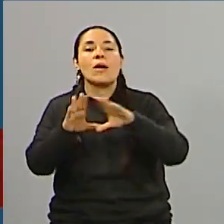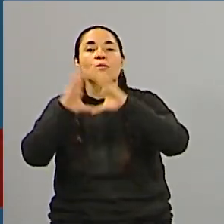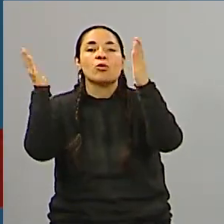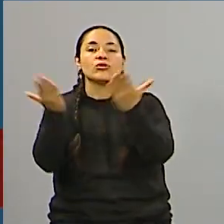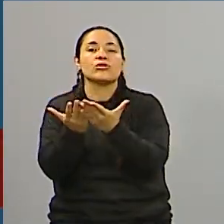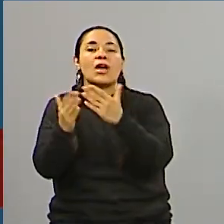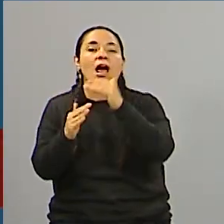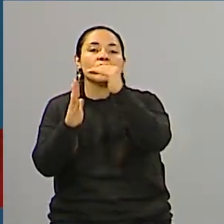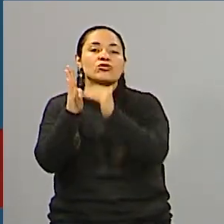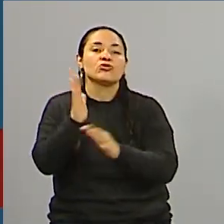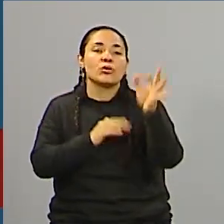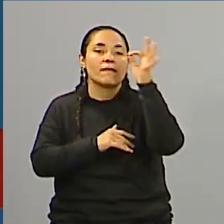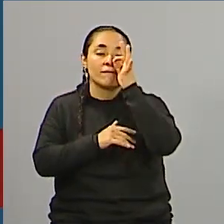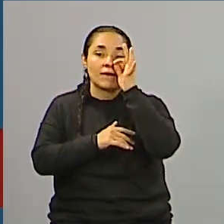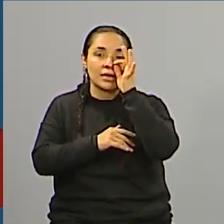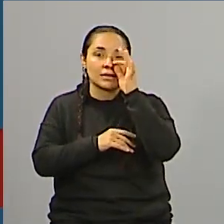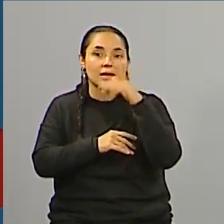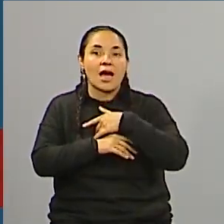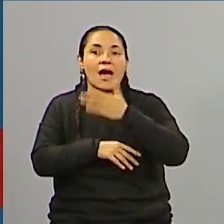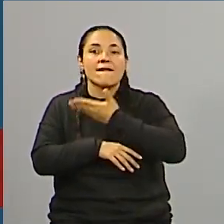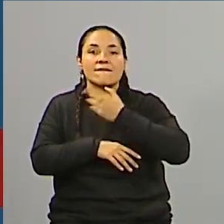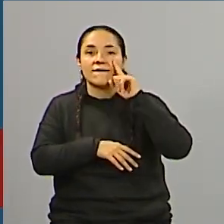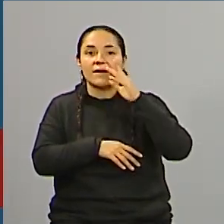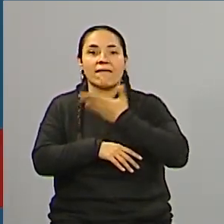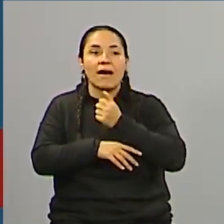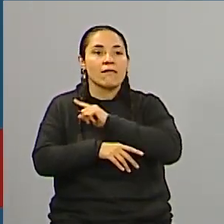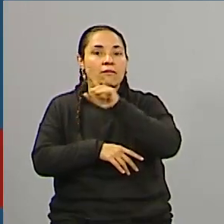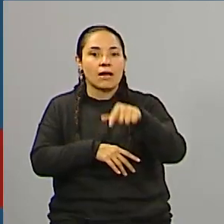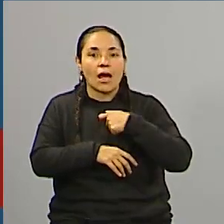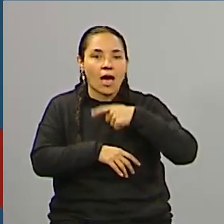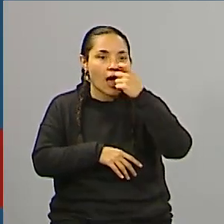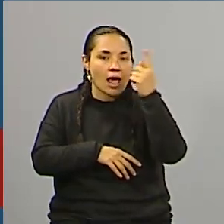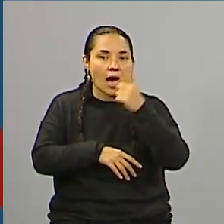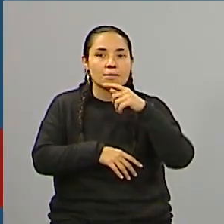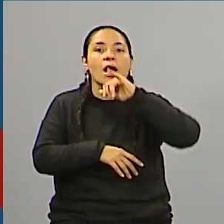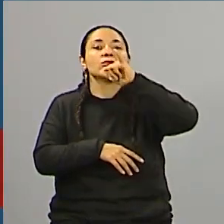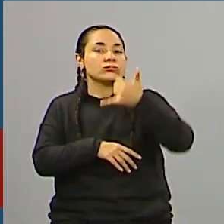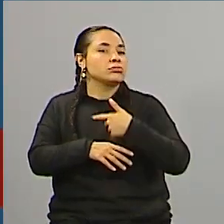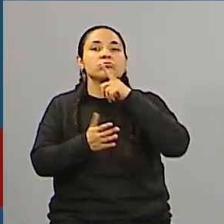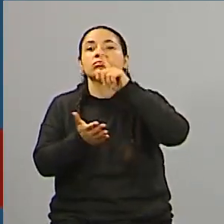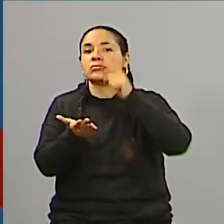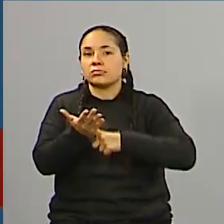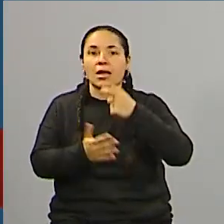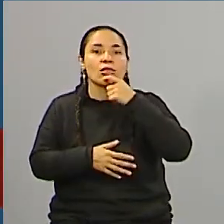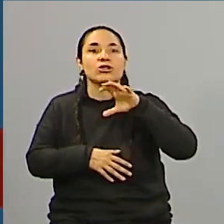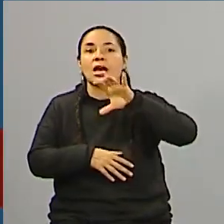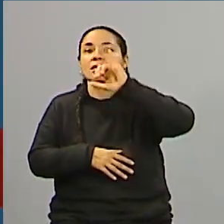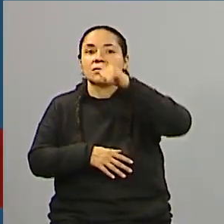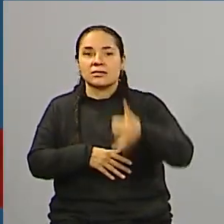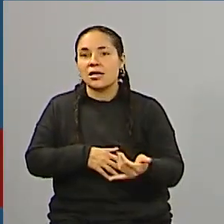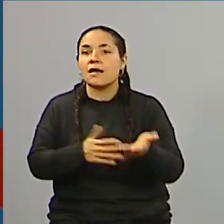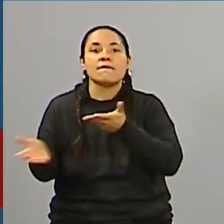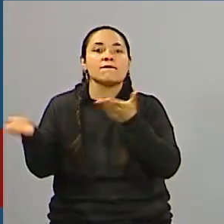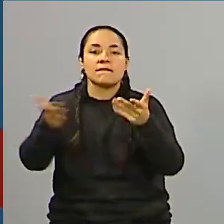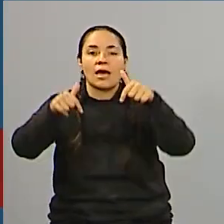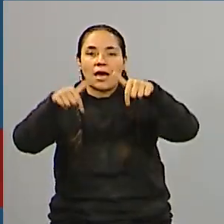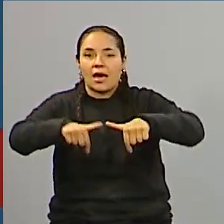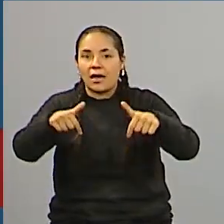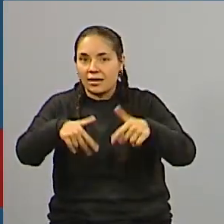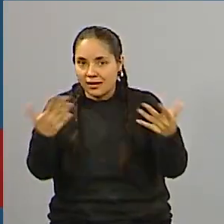históricamente pasó antes, ¿no? Que no era de los mejores. Después, bueno, se recuperó muy rápido,